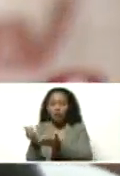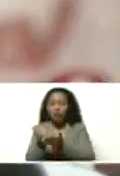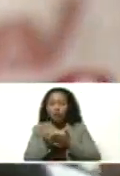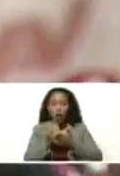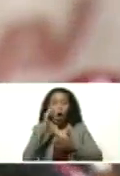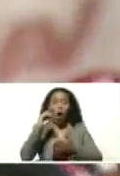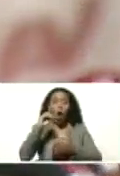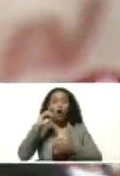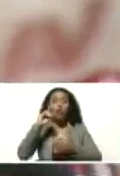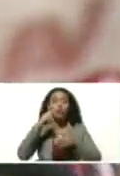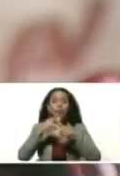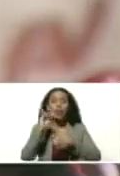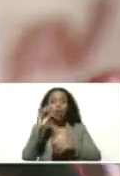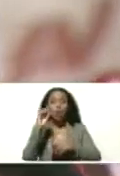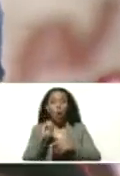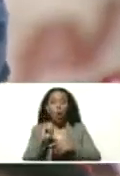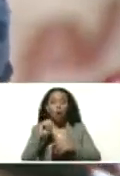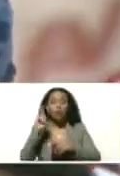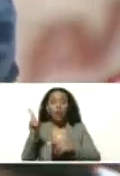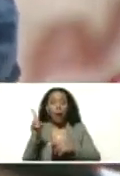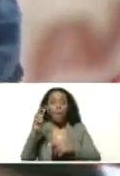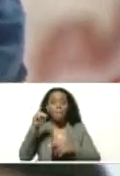de magnesio, porque tiene